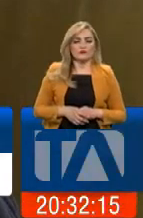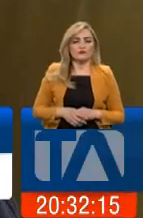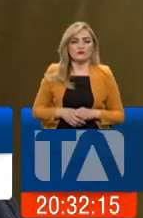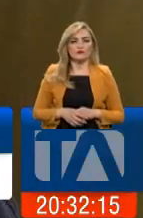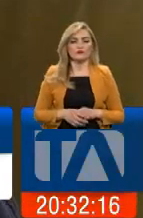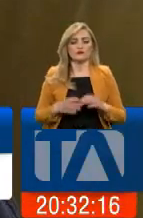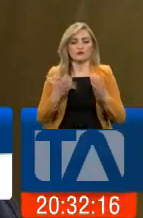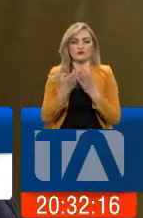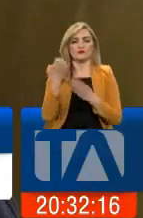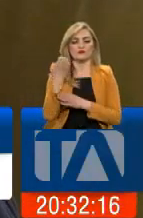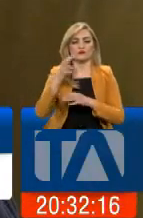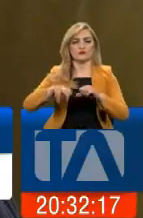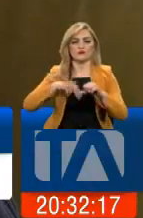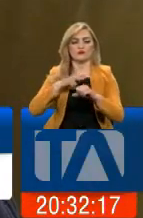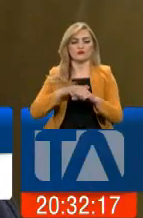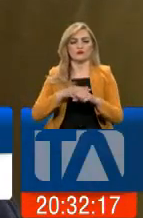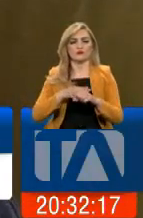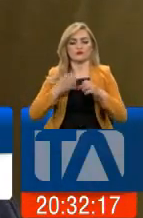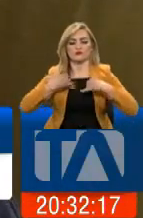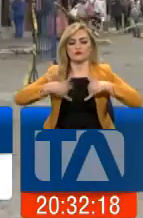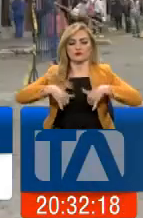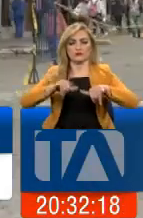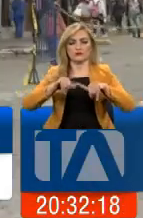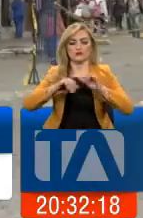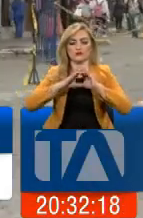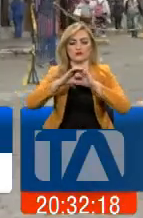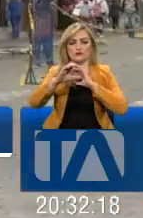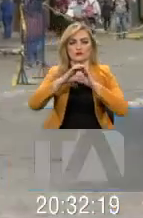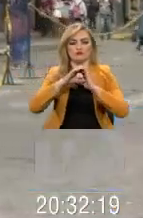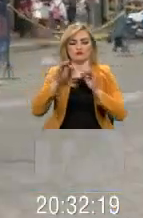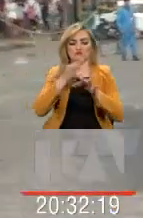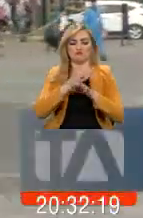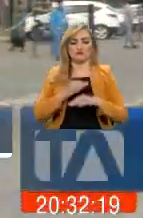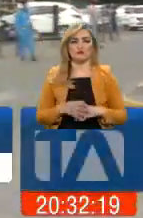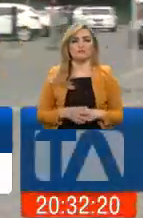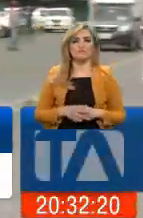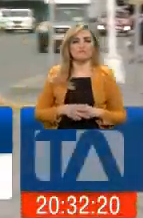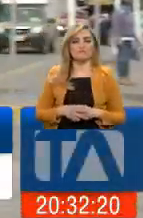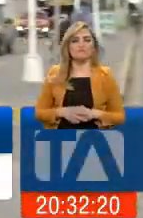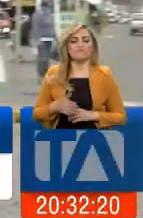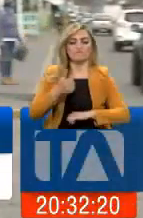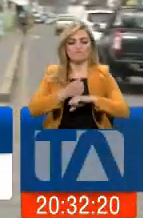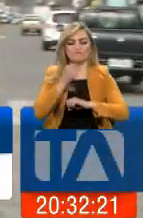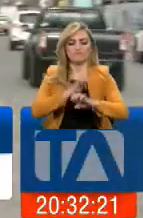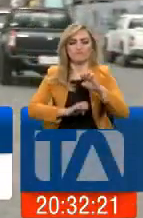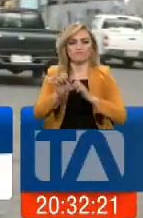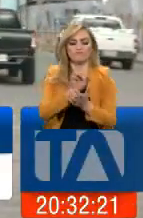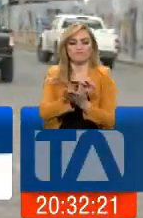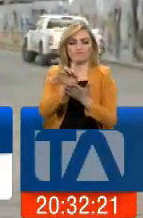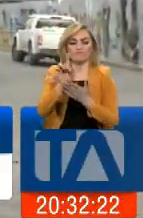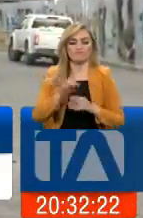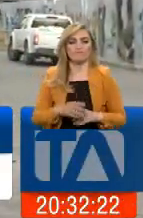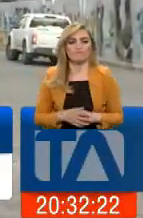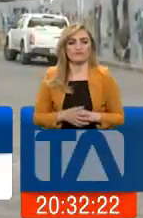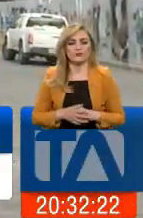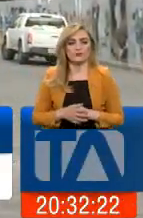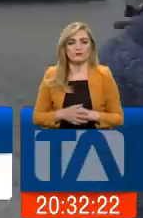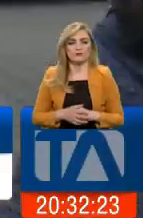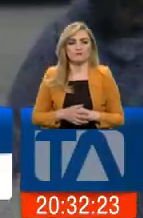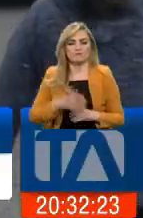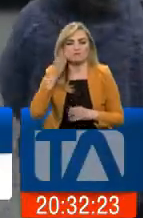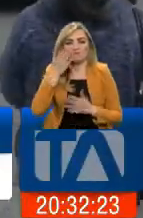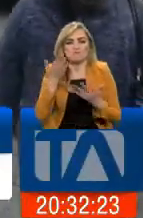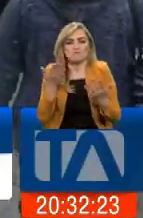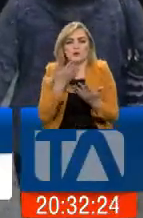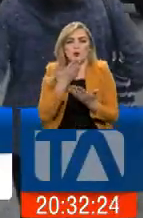nos permita que el transporte intraprovincial siga funcionando. Las autoridades aseguran que realizarán evaluaciones semanales para saber en qué